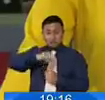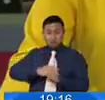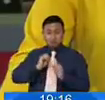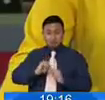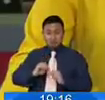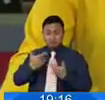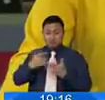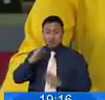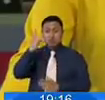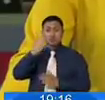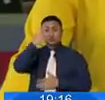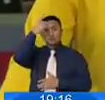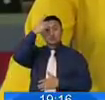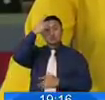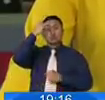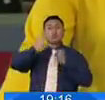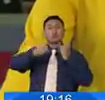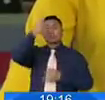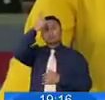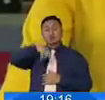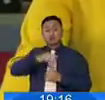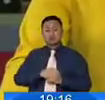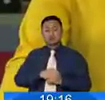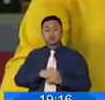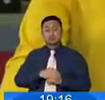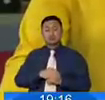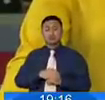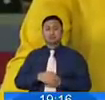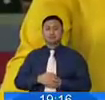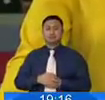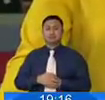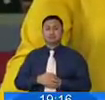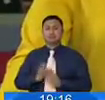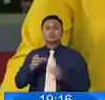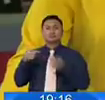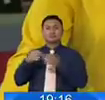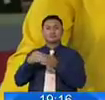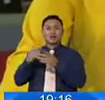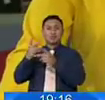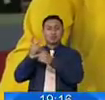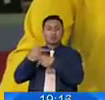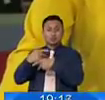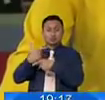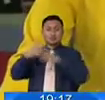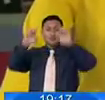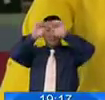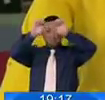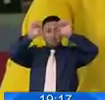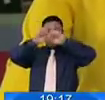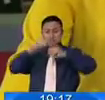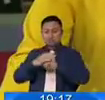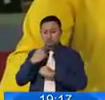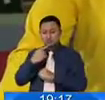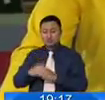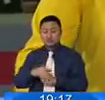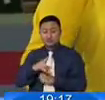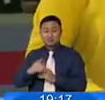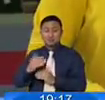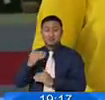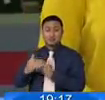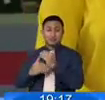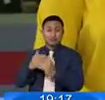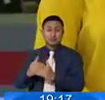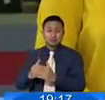resuelve el recurso de consideración presentado por el Ecuador. Sectores de la producción y empresariales aseguran que estos